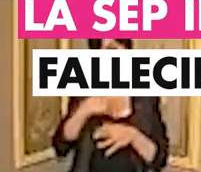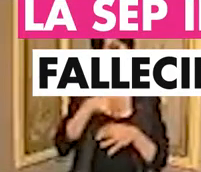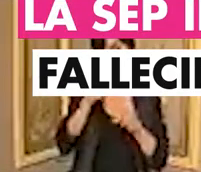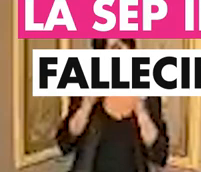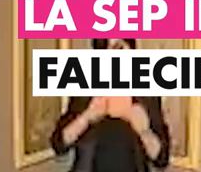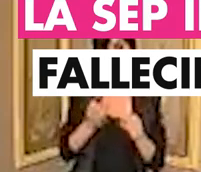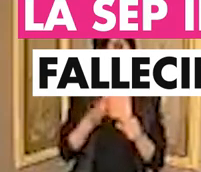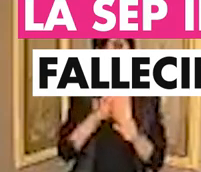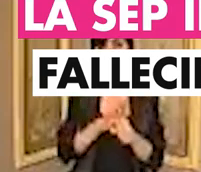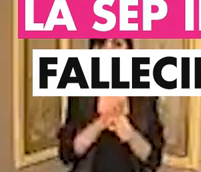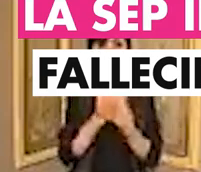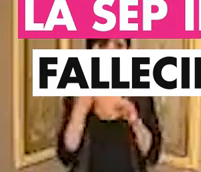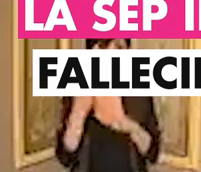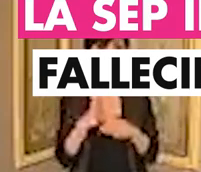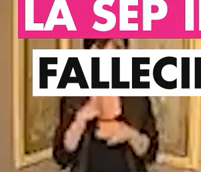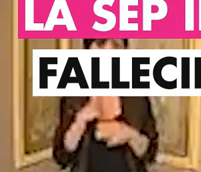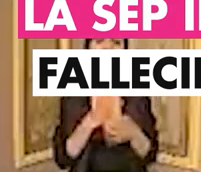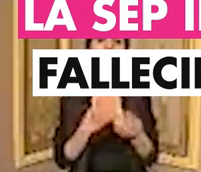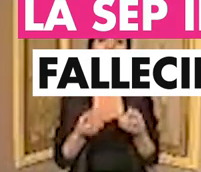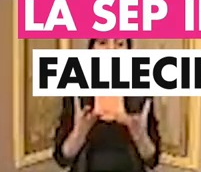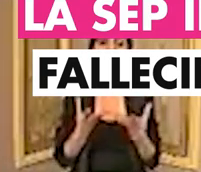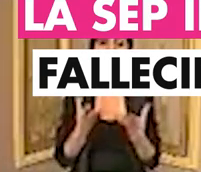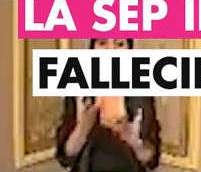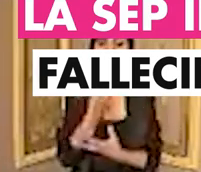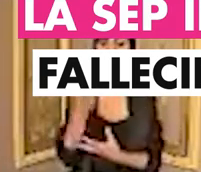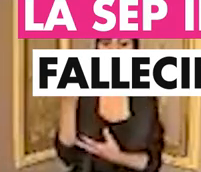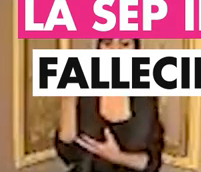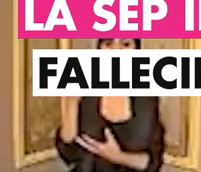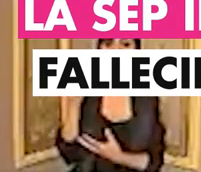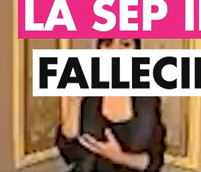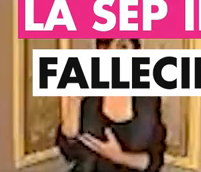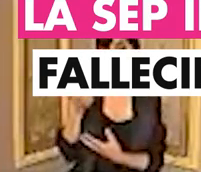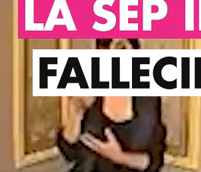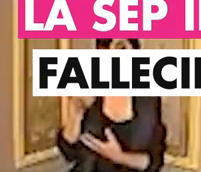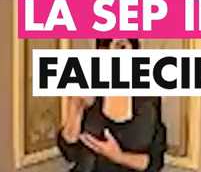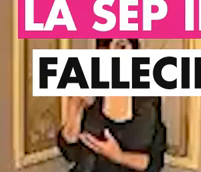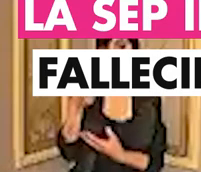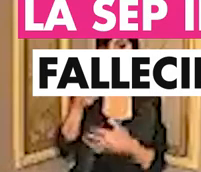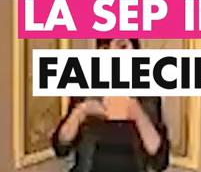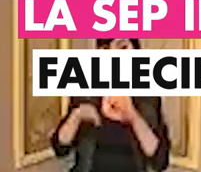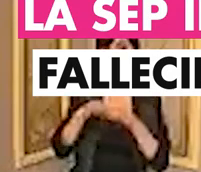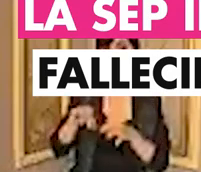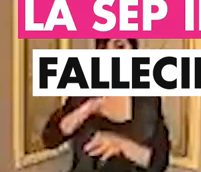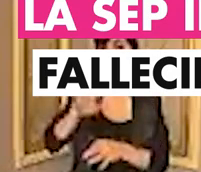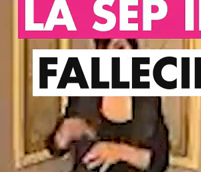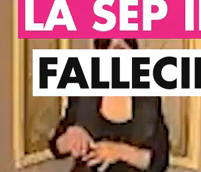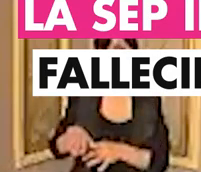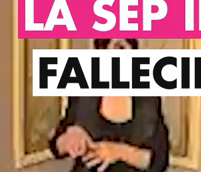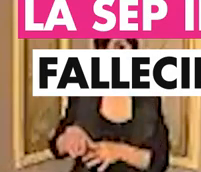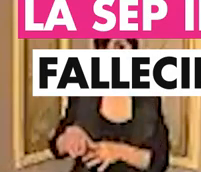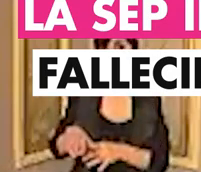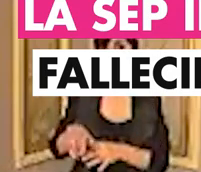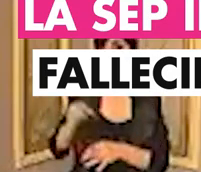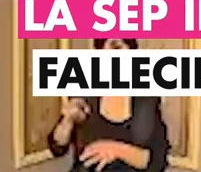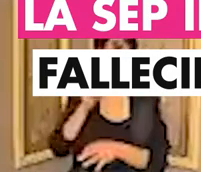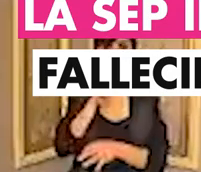de Educación Pública del Estado adeuda indemnizaciones a familiares de maestros fallecidos desde 2017.